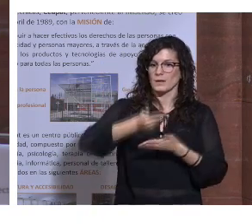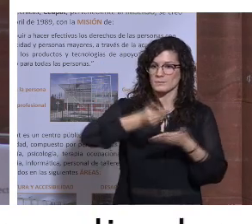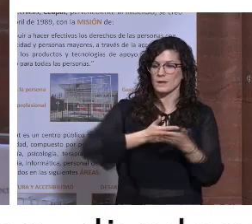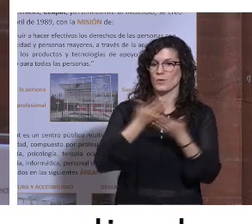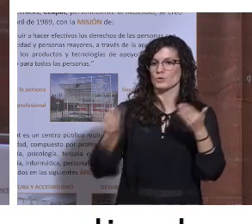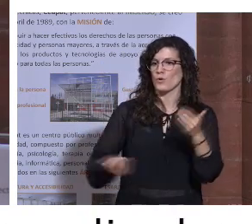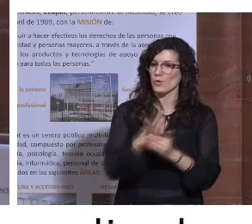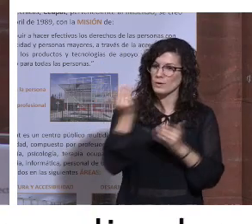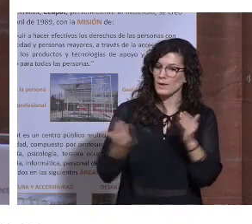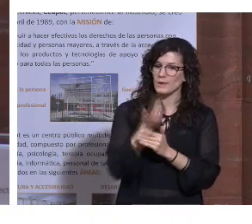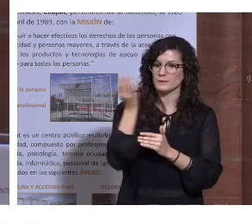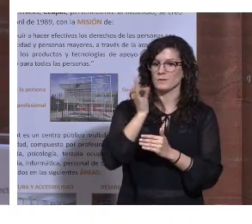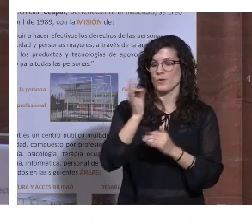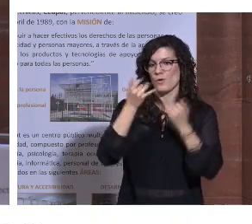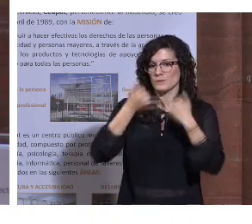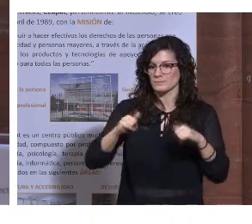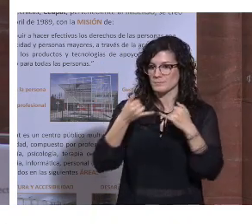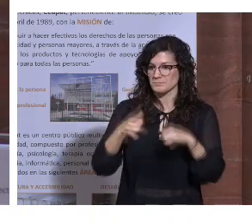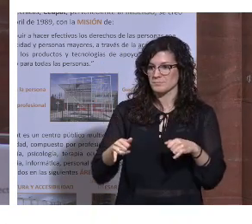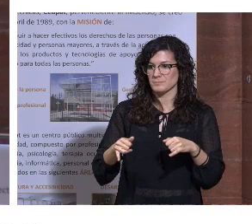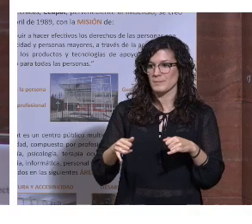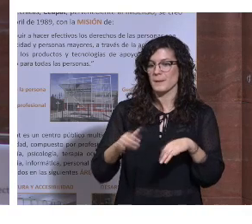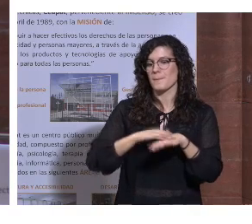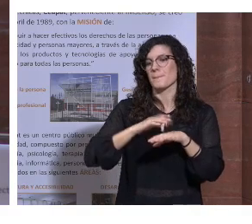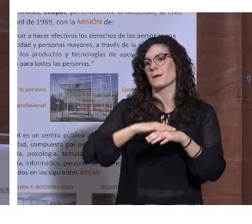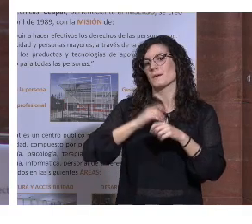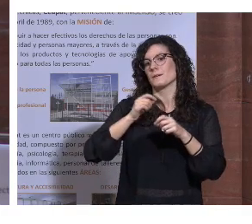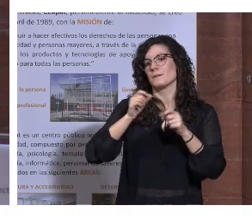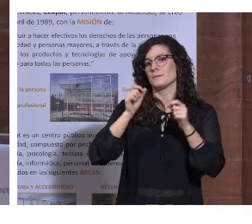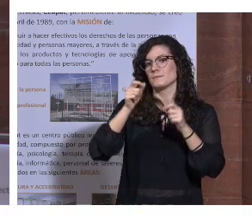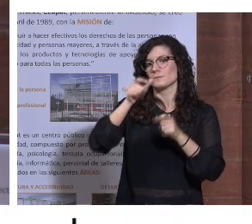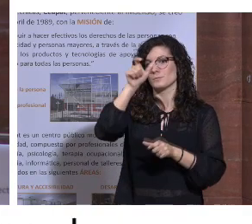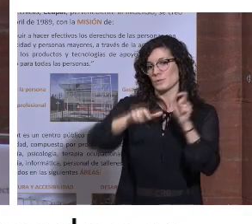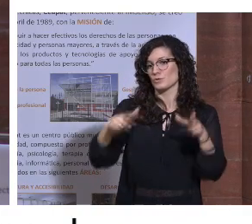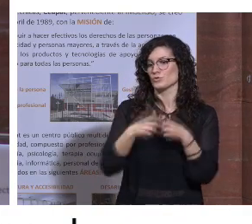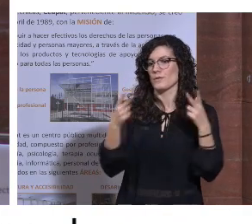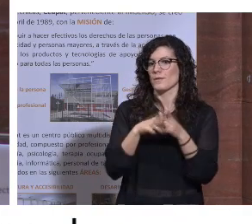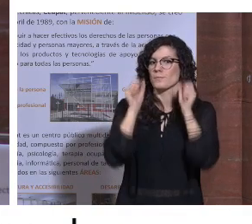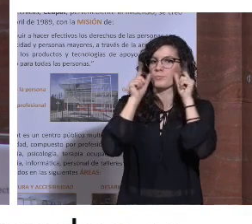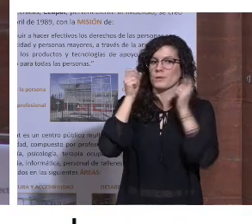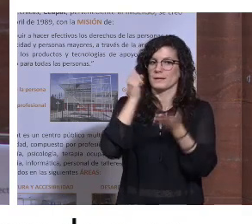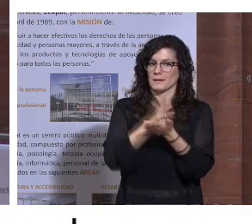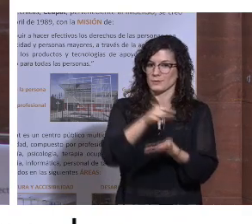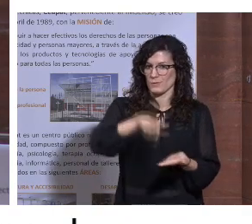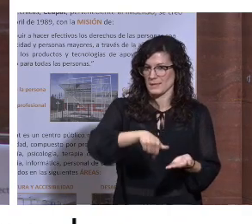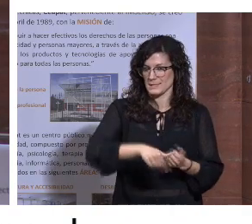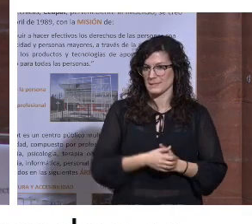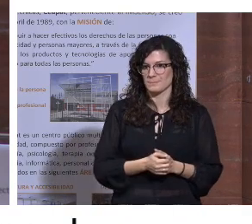y seminarios que mentalizará a la sociedad en este gran reto.